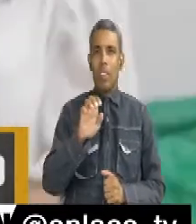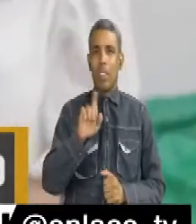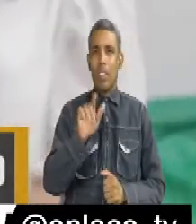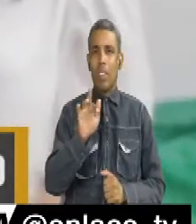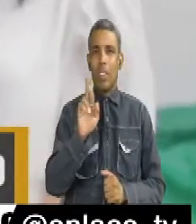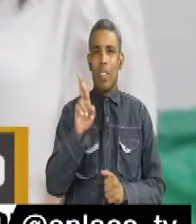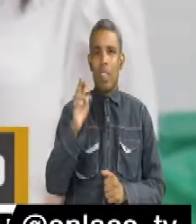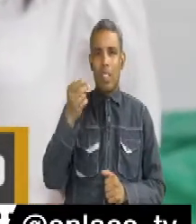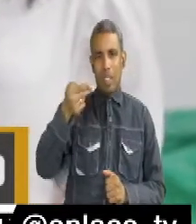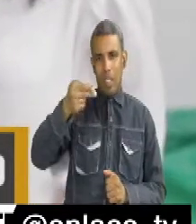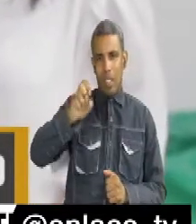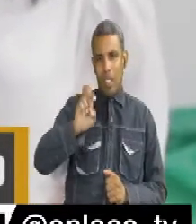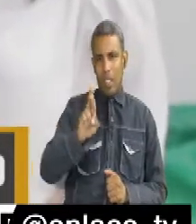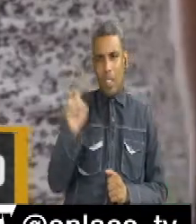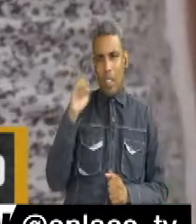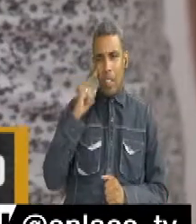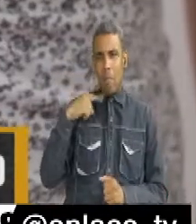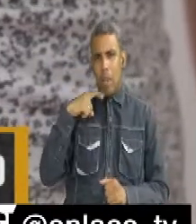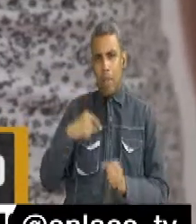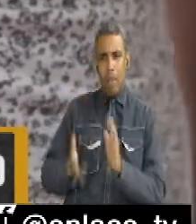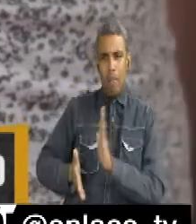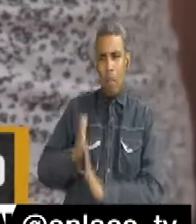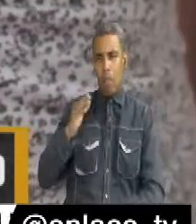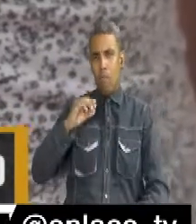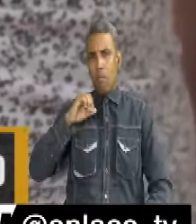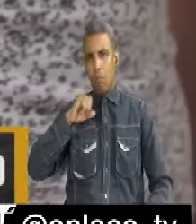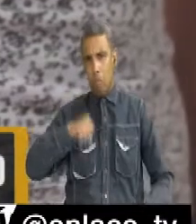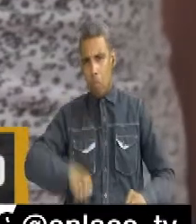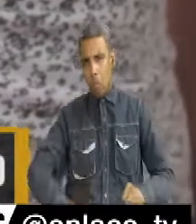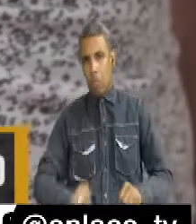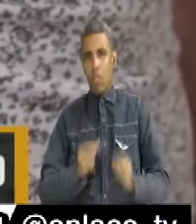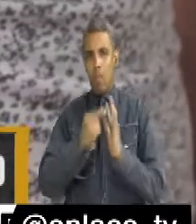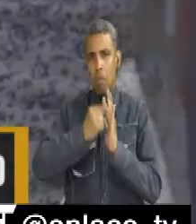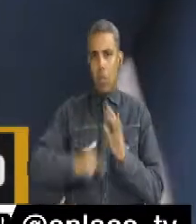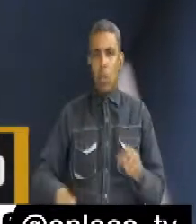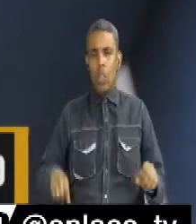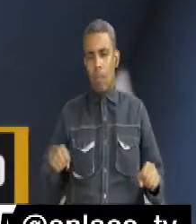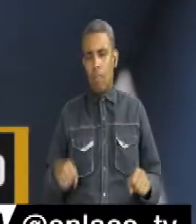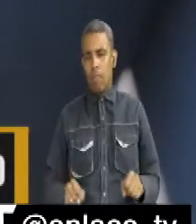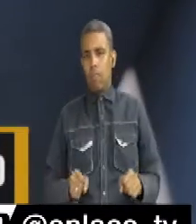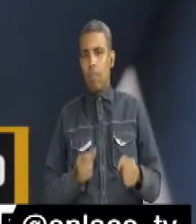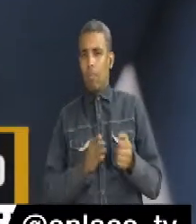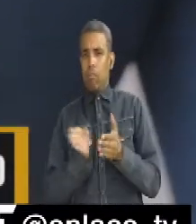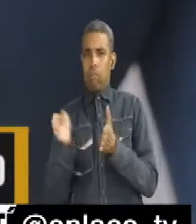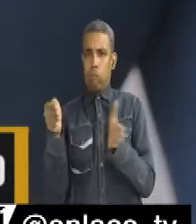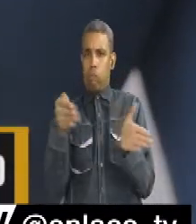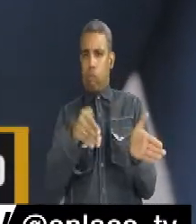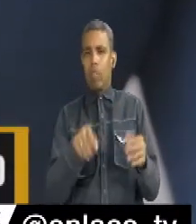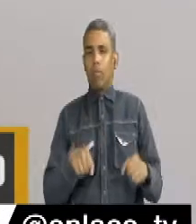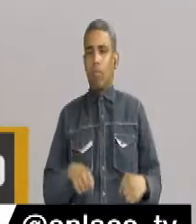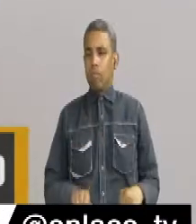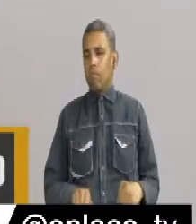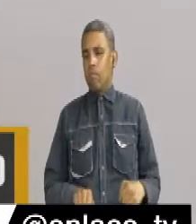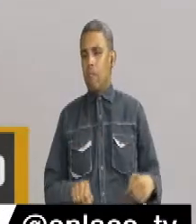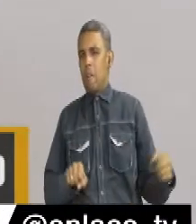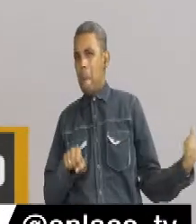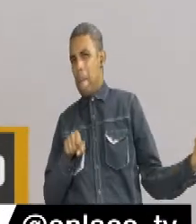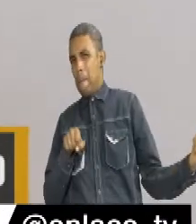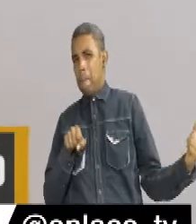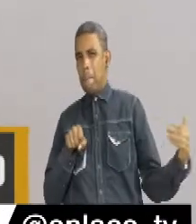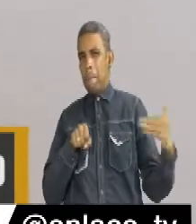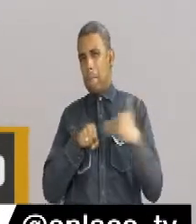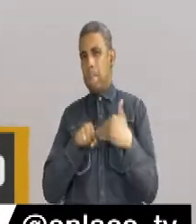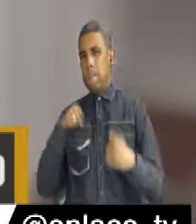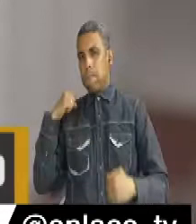Barranca Bermeja a Bucaramanga con su esposo en una motocicleta cuando en una curva una camioneta chocó contra ellos, dejando a